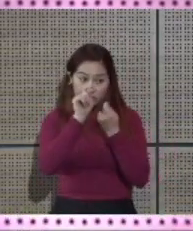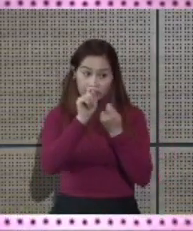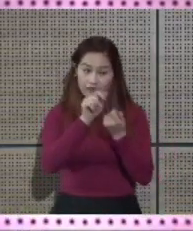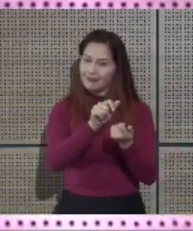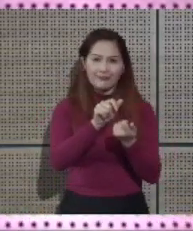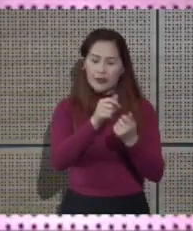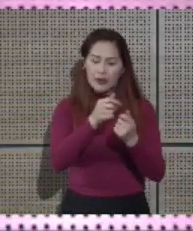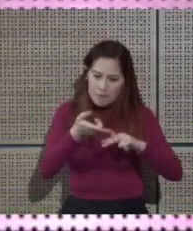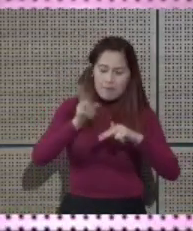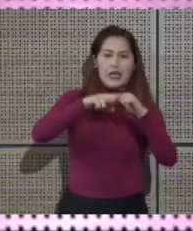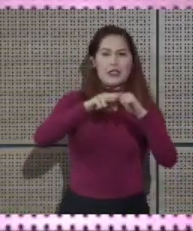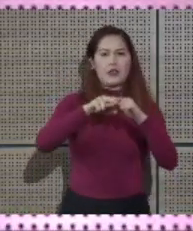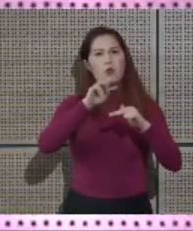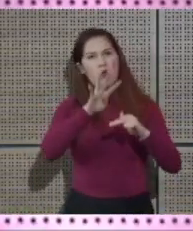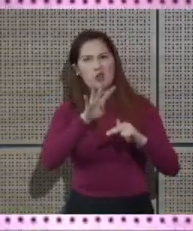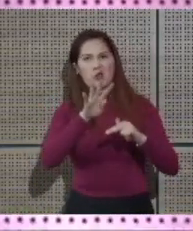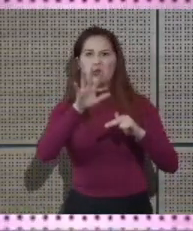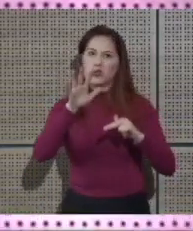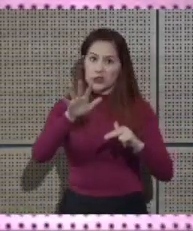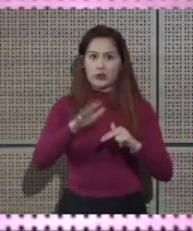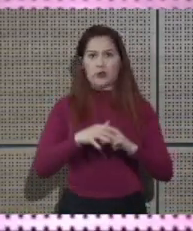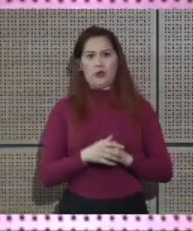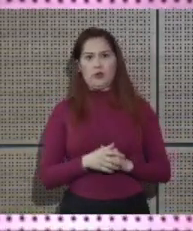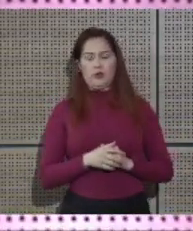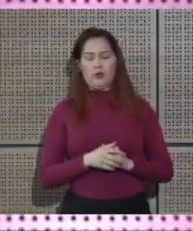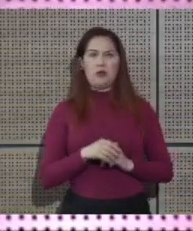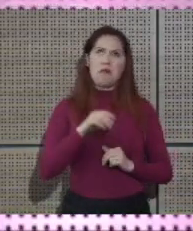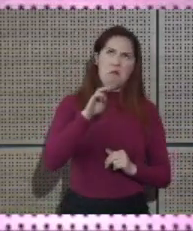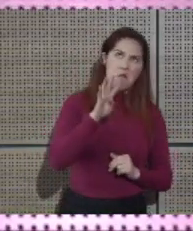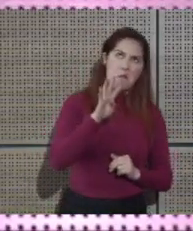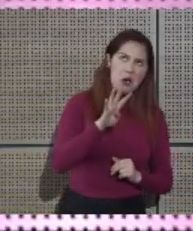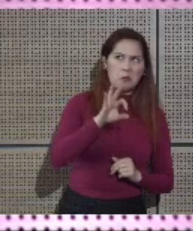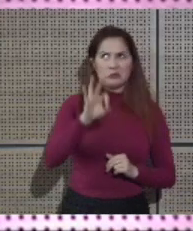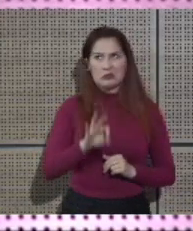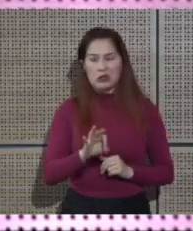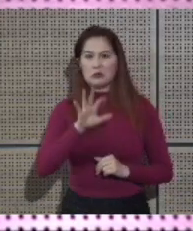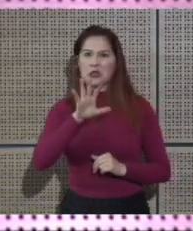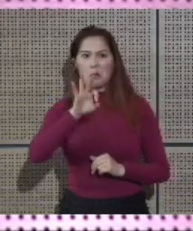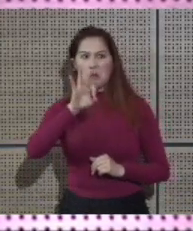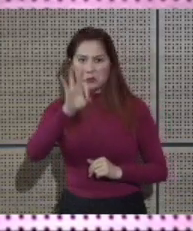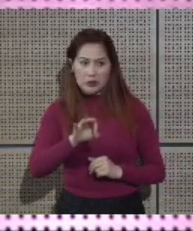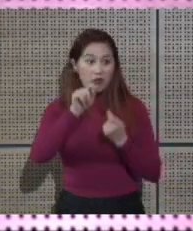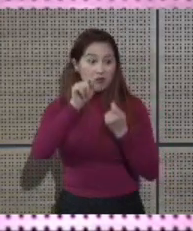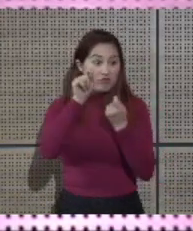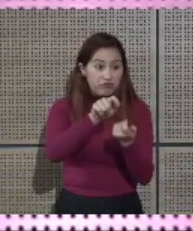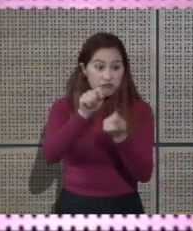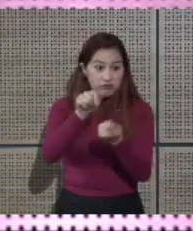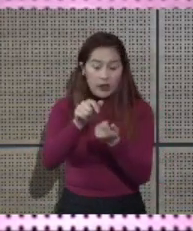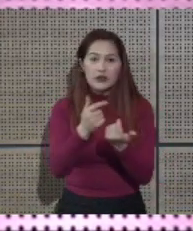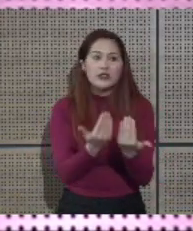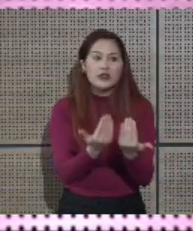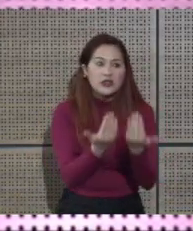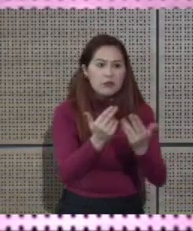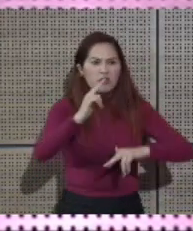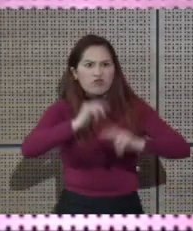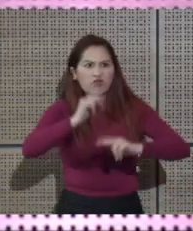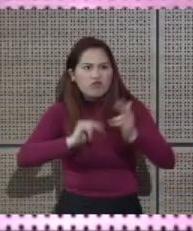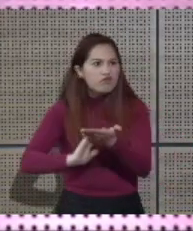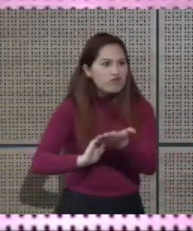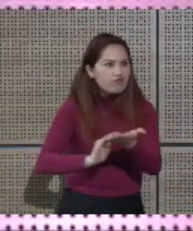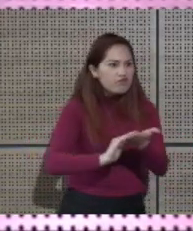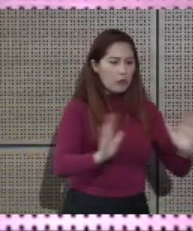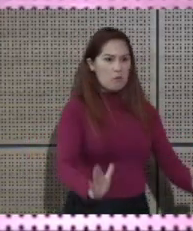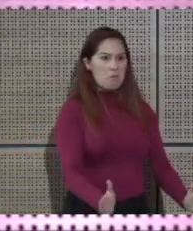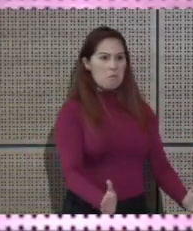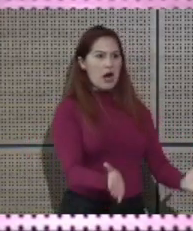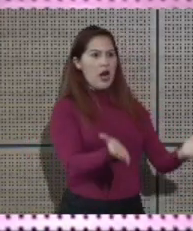digitales, tiene la oportunidad de acelerar el crecimiento precisamente porque esa inversión hace mucho más productiva la economía. Porque